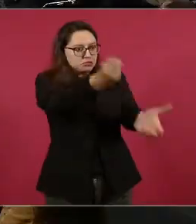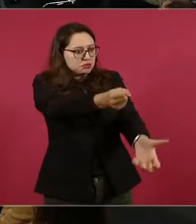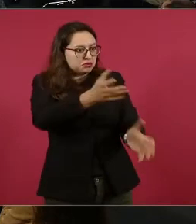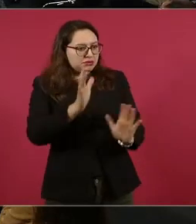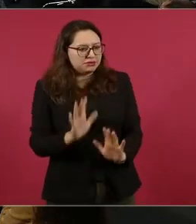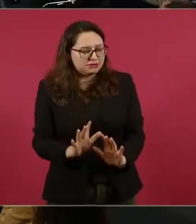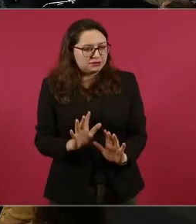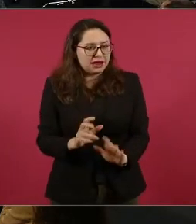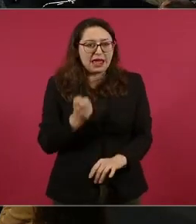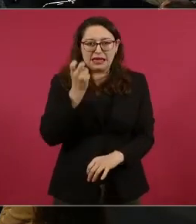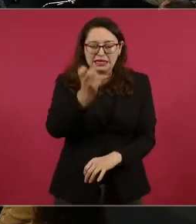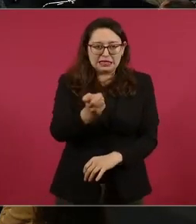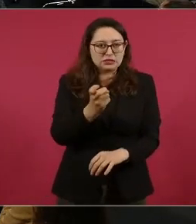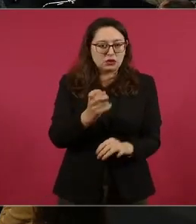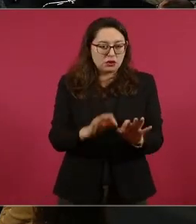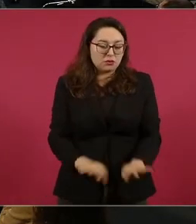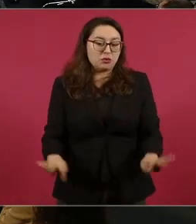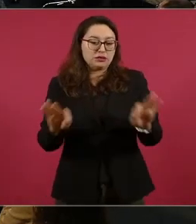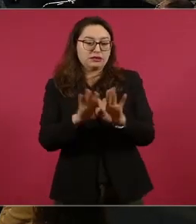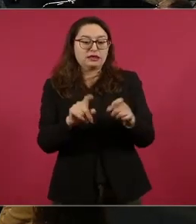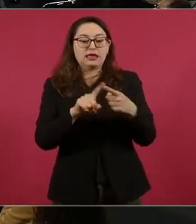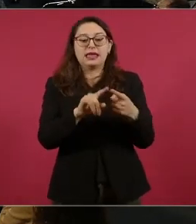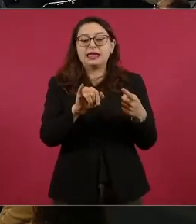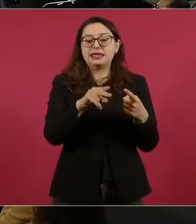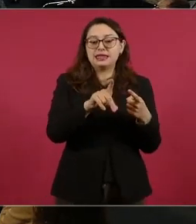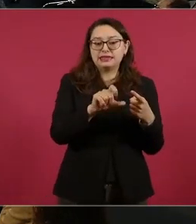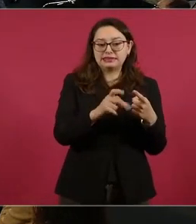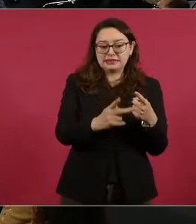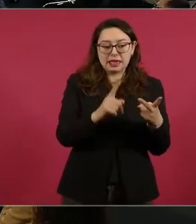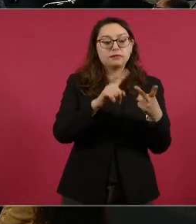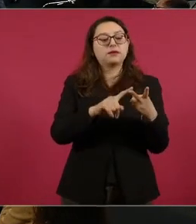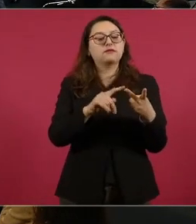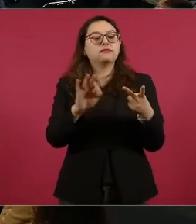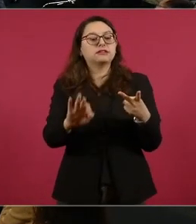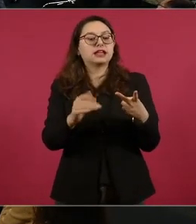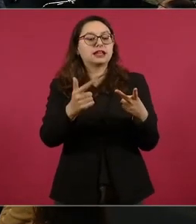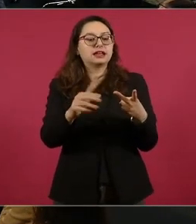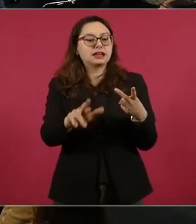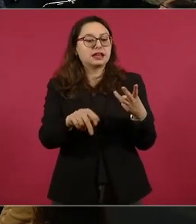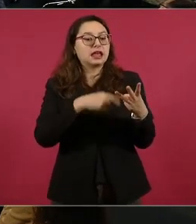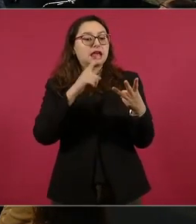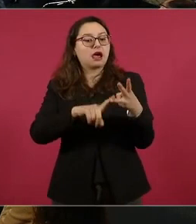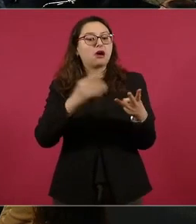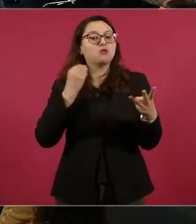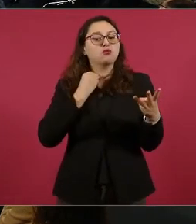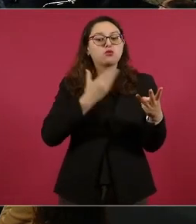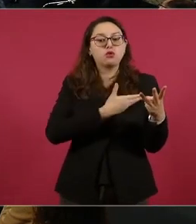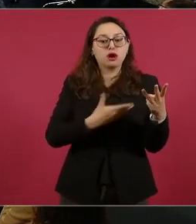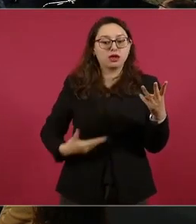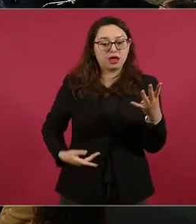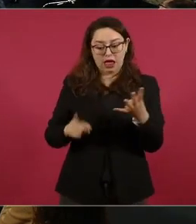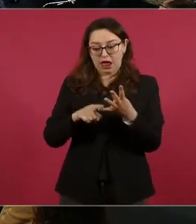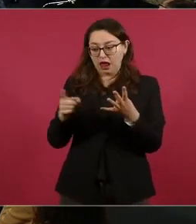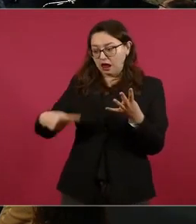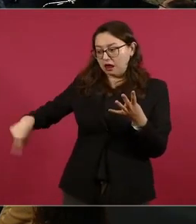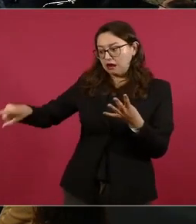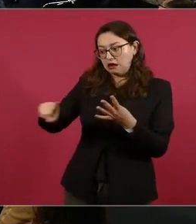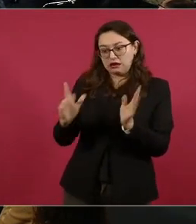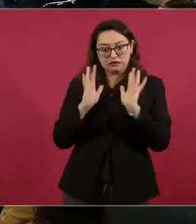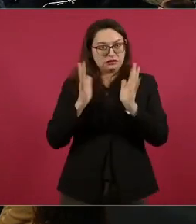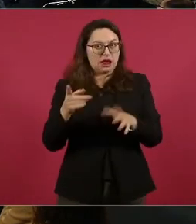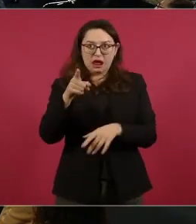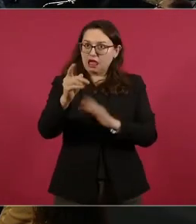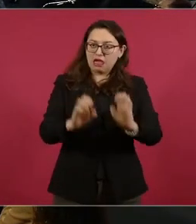una mesa entre el indep la fiscalía general de la república su consejería jurídica y los ahorradores para que ya se pueda